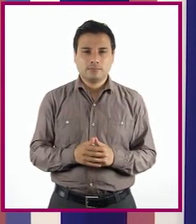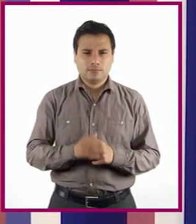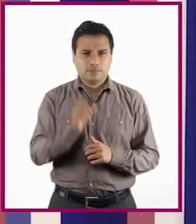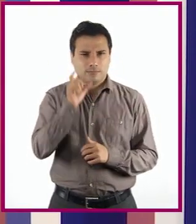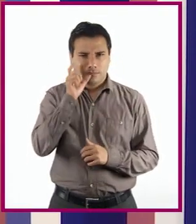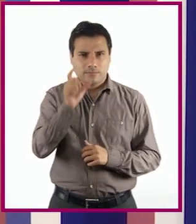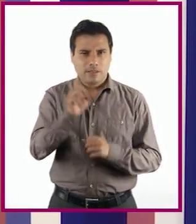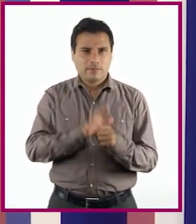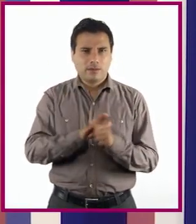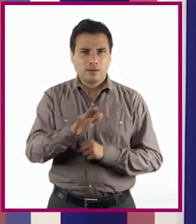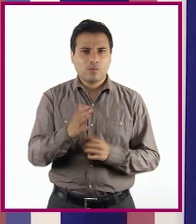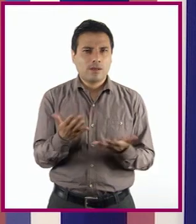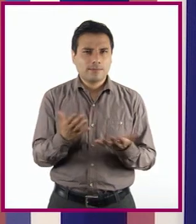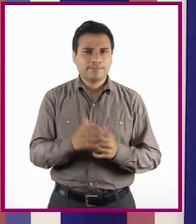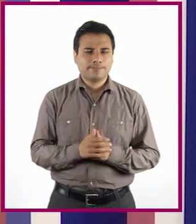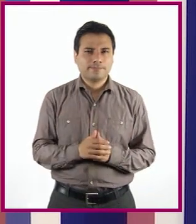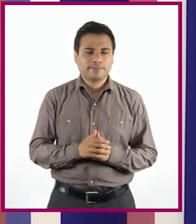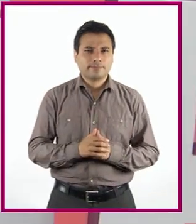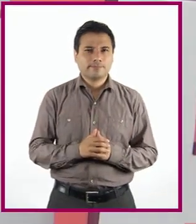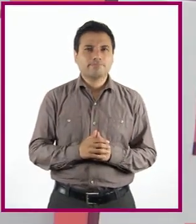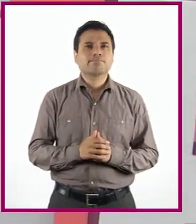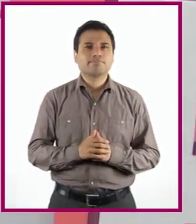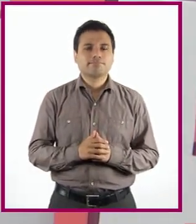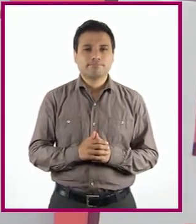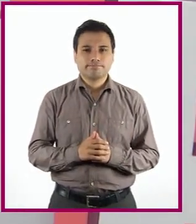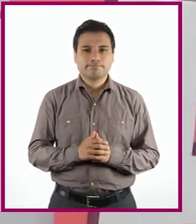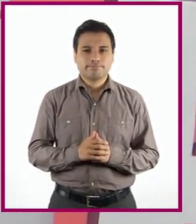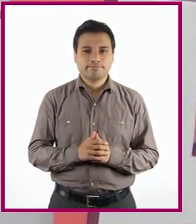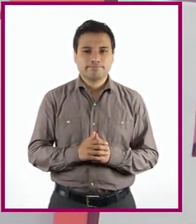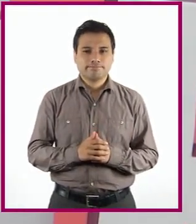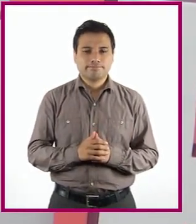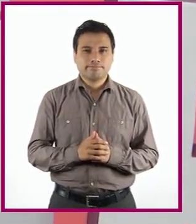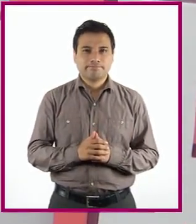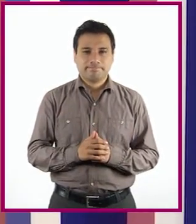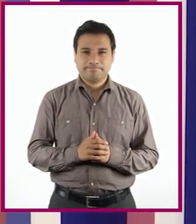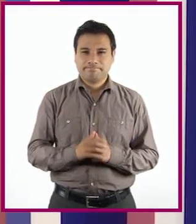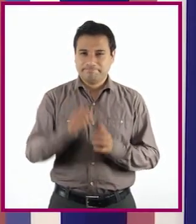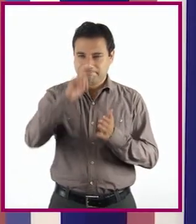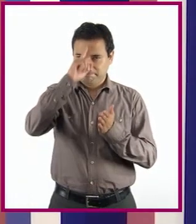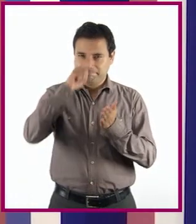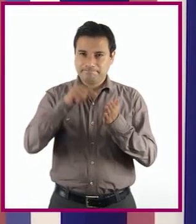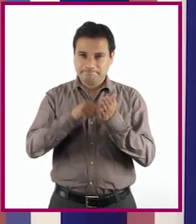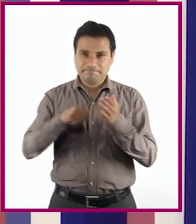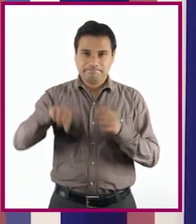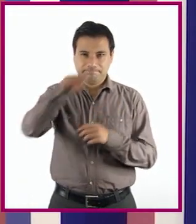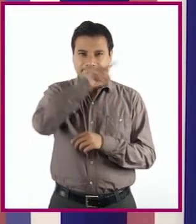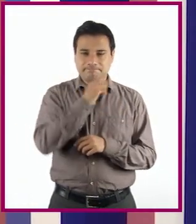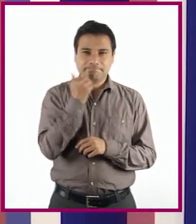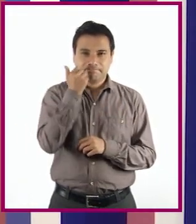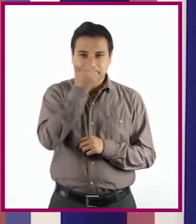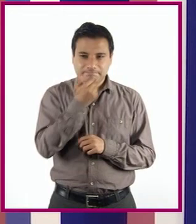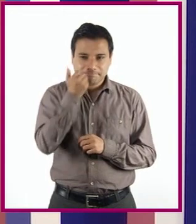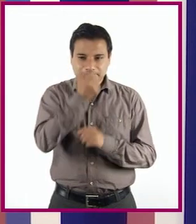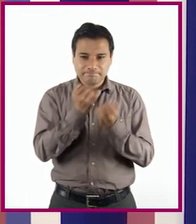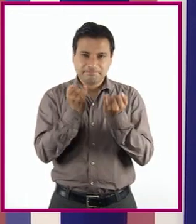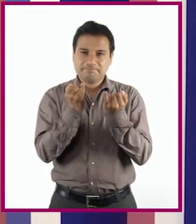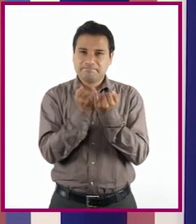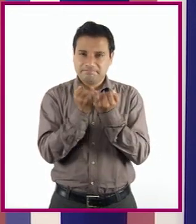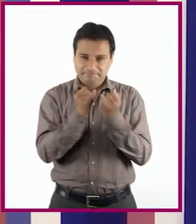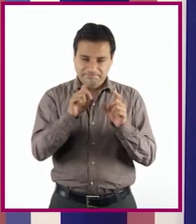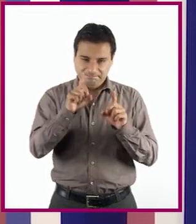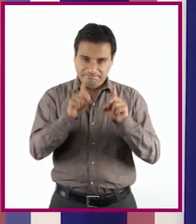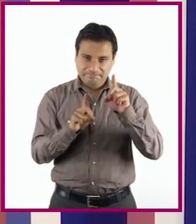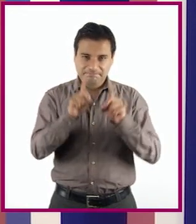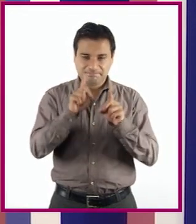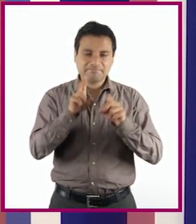qué palabra es y comenzamos por definirla. Es muy probable que las y los alumnos en casa tengan la misma inquietud